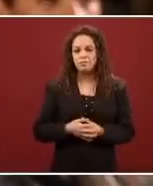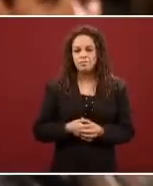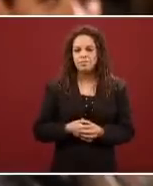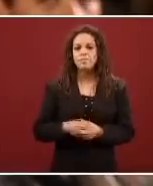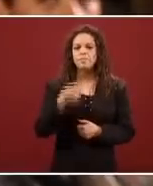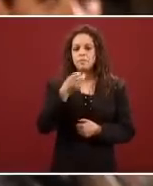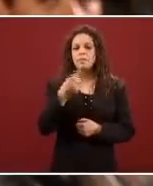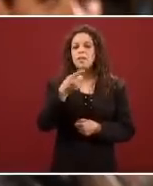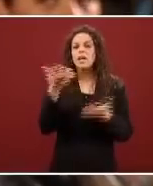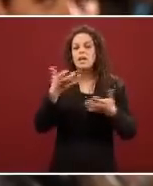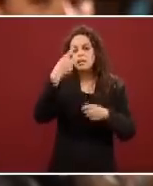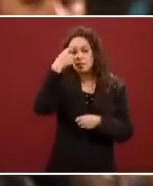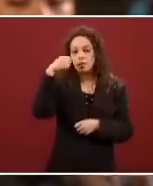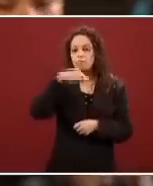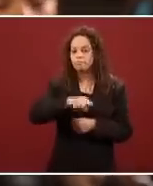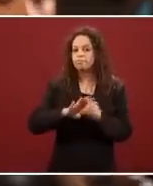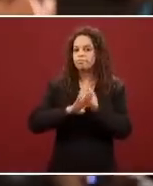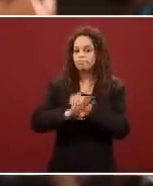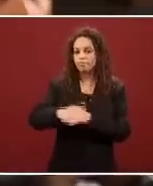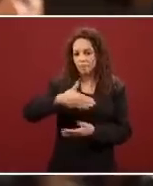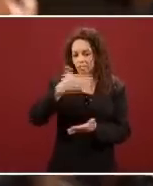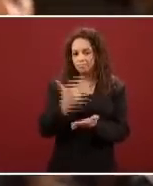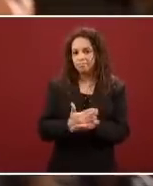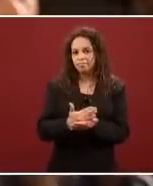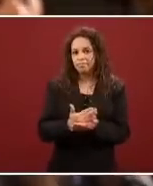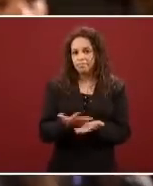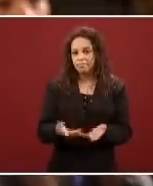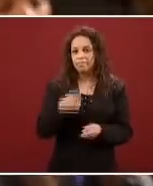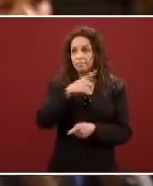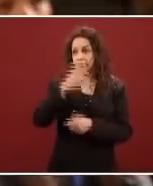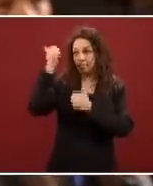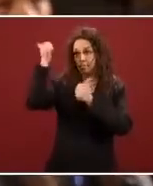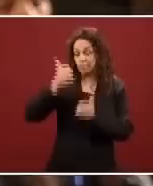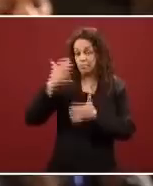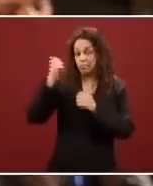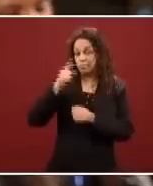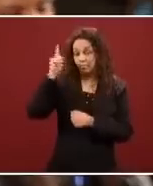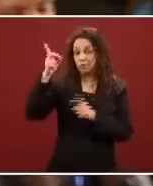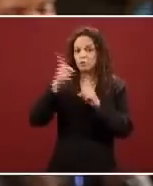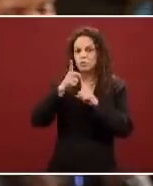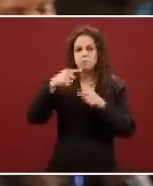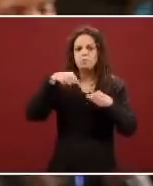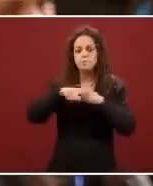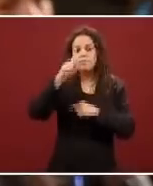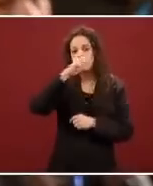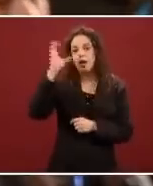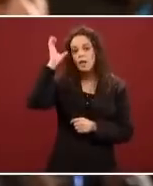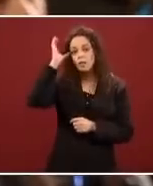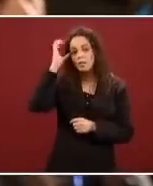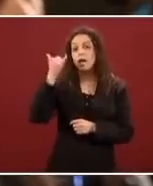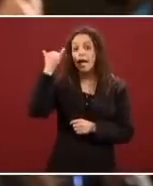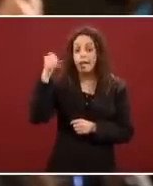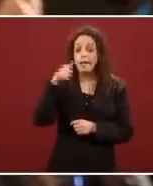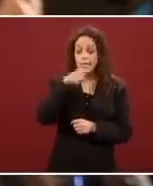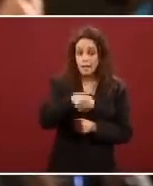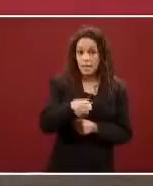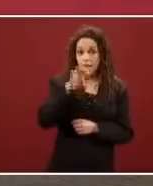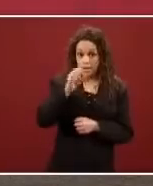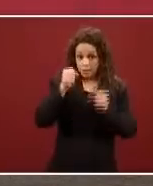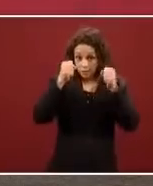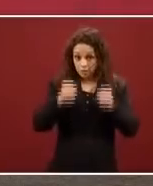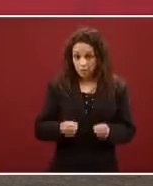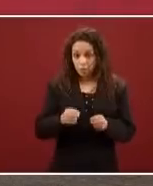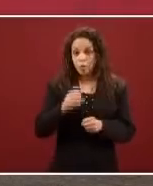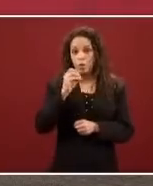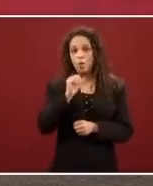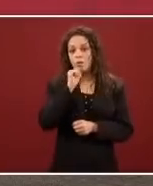caso? El origen de ellas viene desde China y, sobre todo, si son confiables, si tienen algo de información. Gracias.